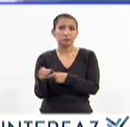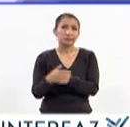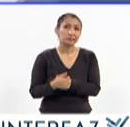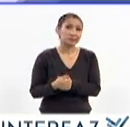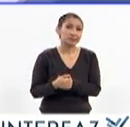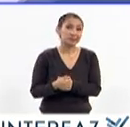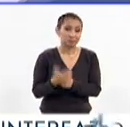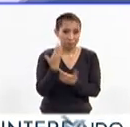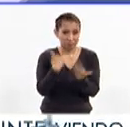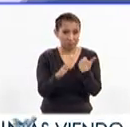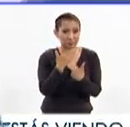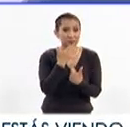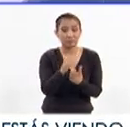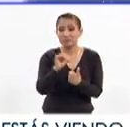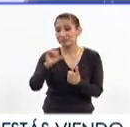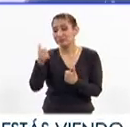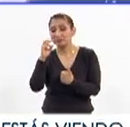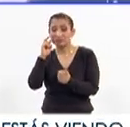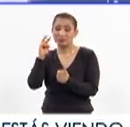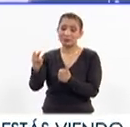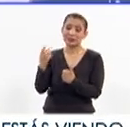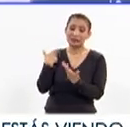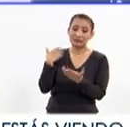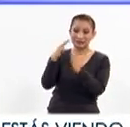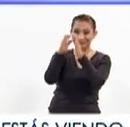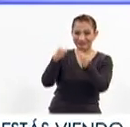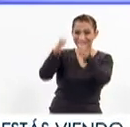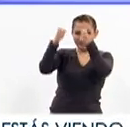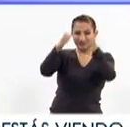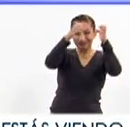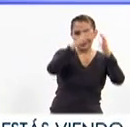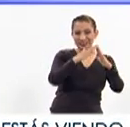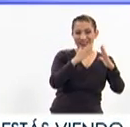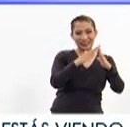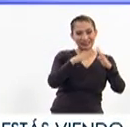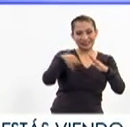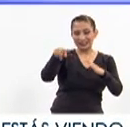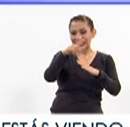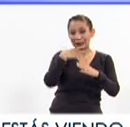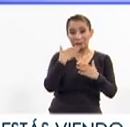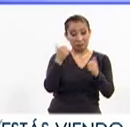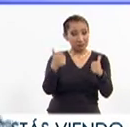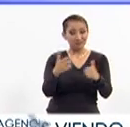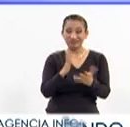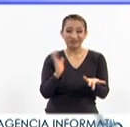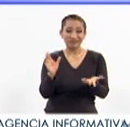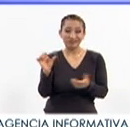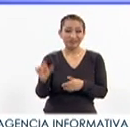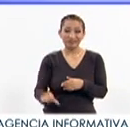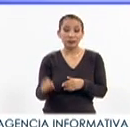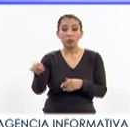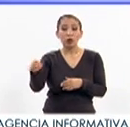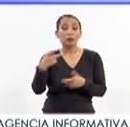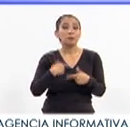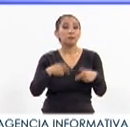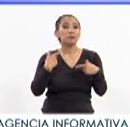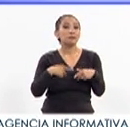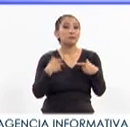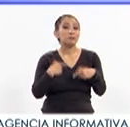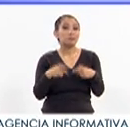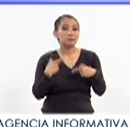sido éxitos, en algunos otros desarrollos de vivienda no ha sido de tal manera. ¿Por qué? Porque el